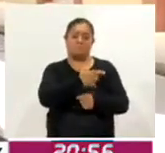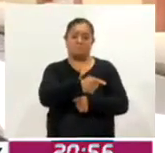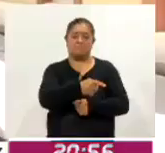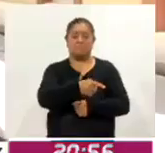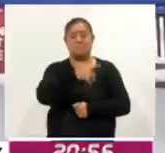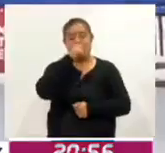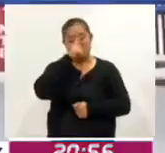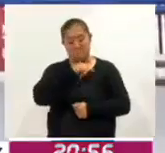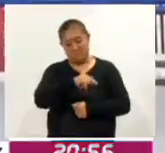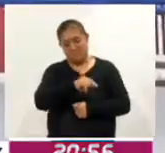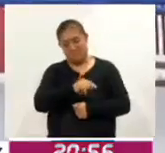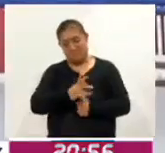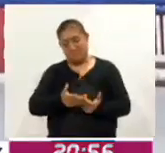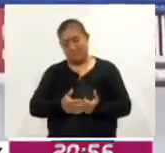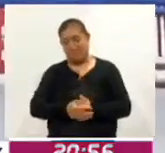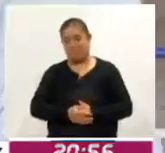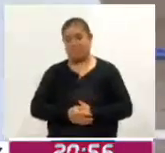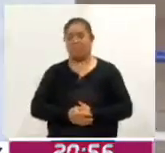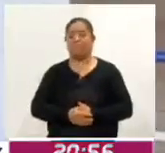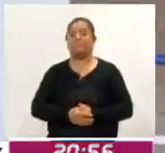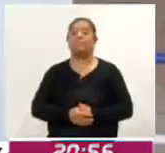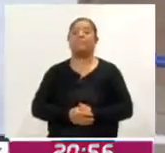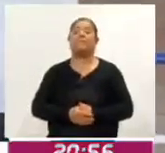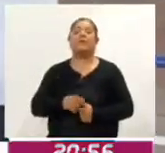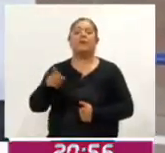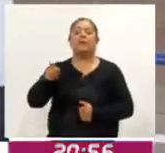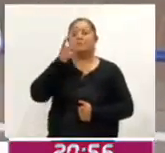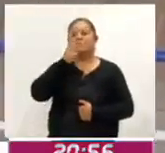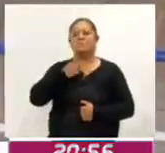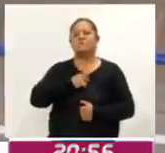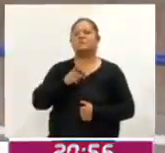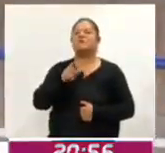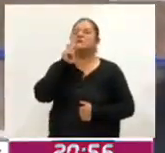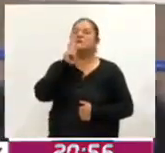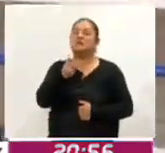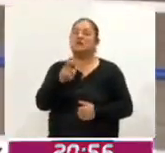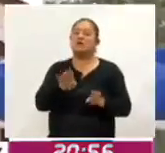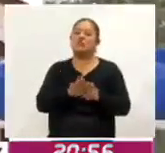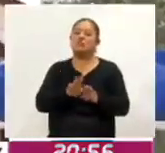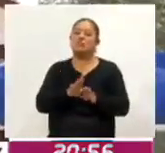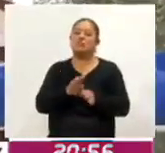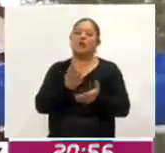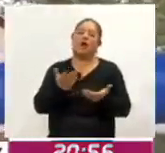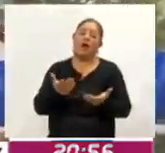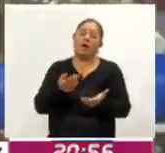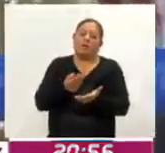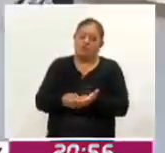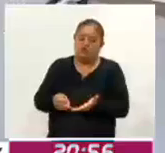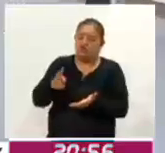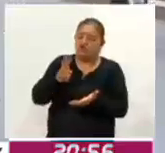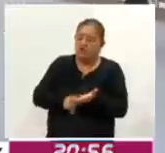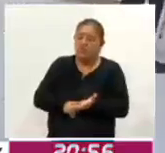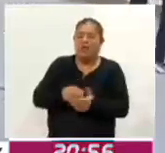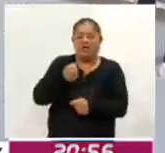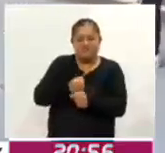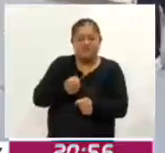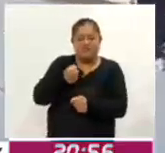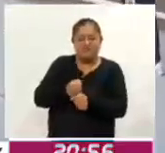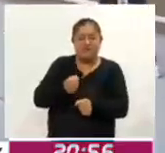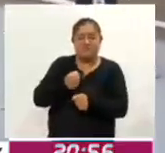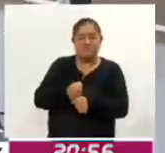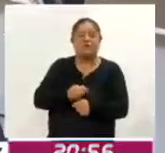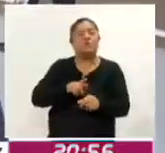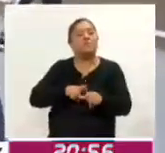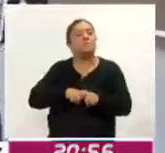hubiéramos querido, ¿no? Señaló que la clave para salir de esta situación es redoblar esfuerzos y mantener los intercambios deportivos con los estados de la región